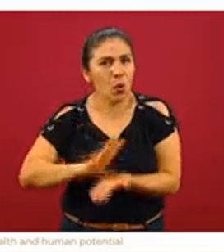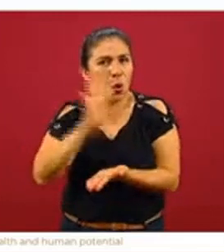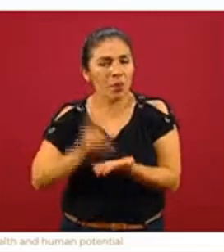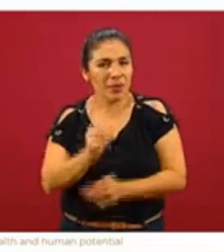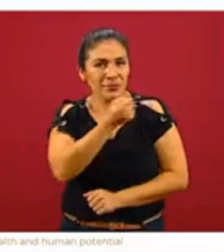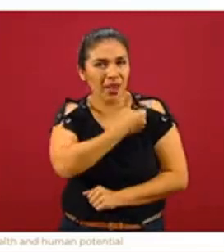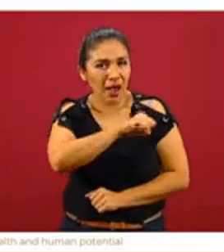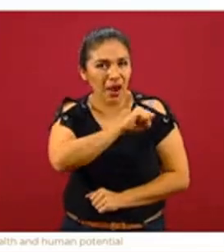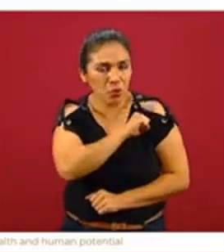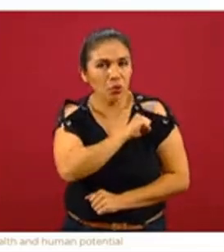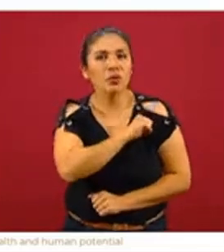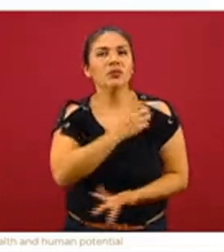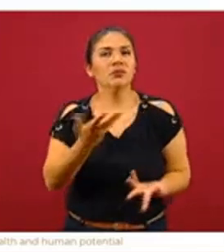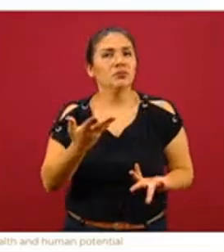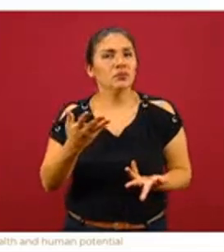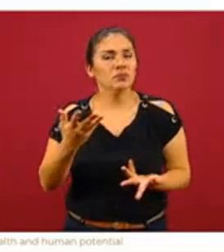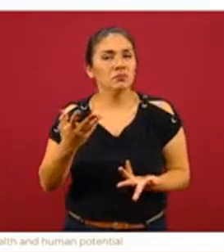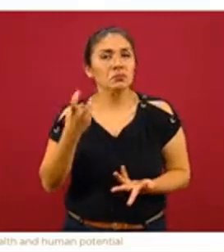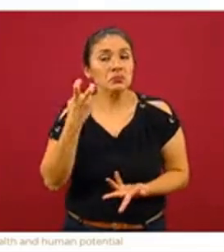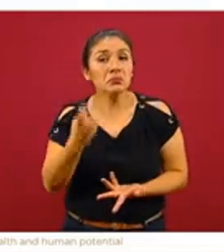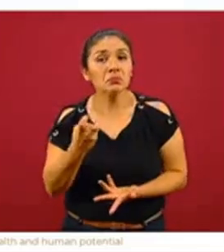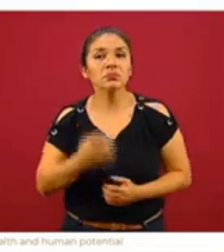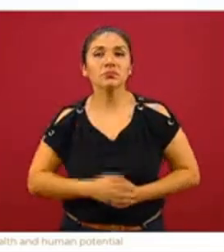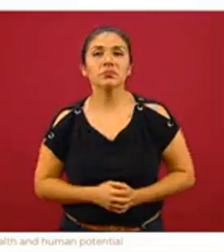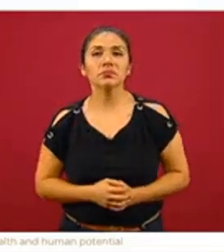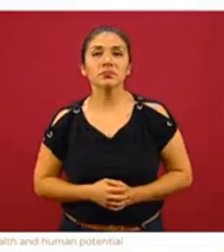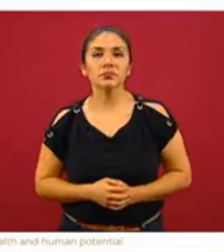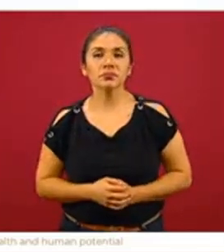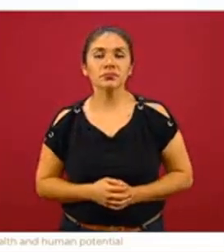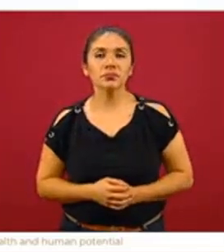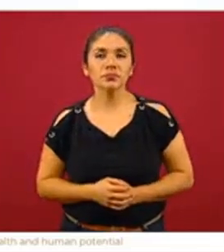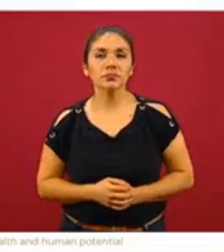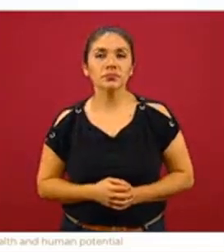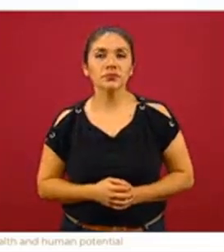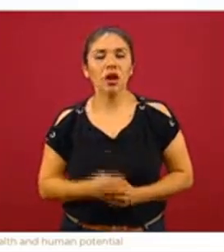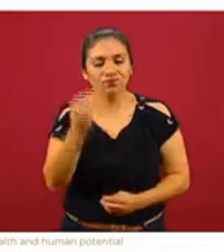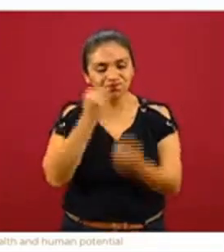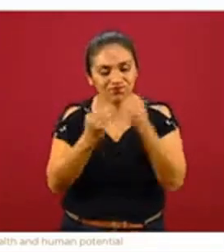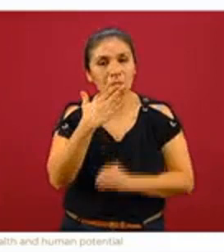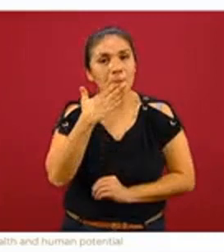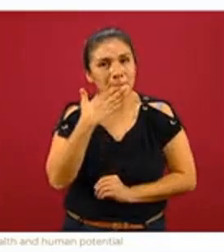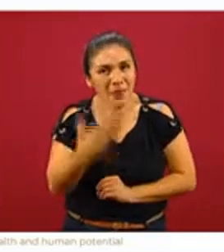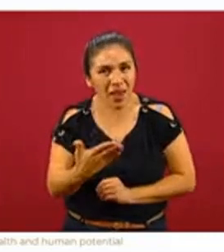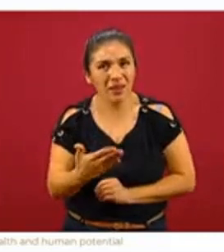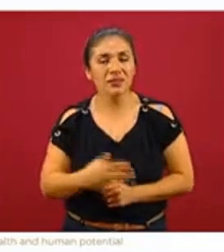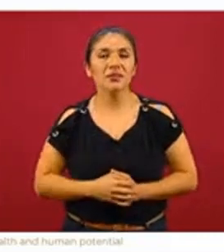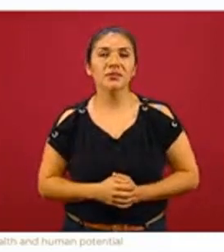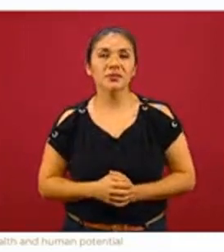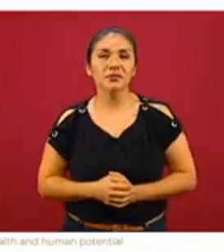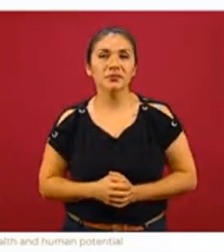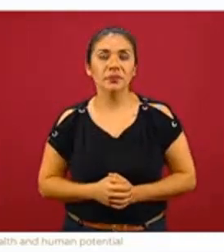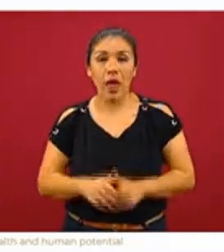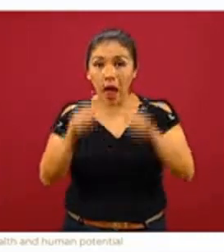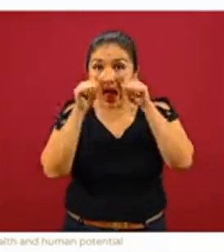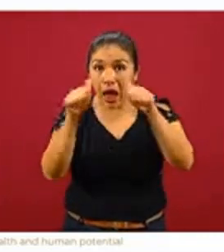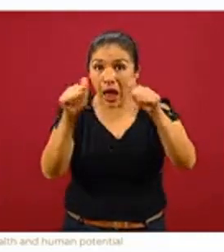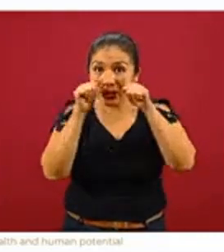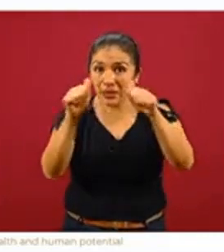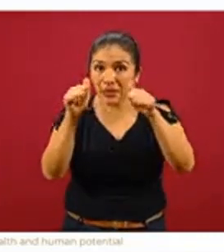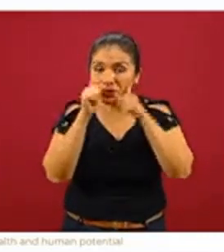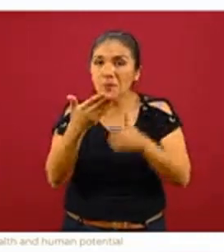saludable, un desarrollo integral, una nutrición adecuada, una atención